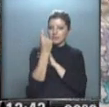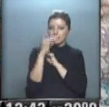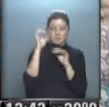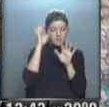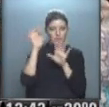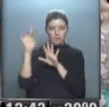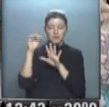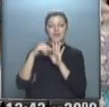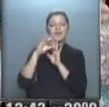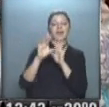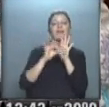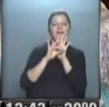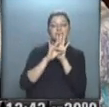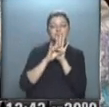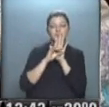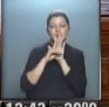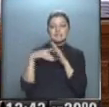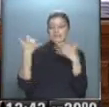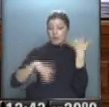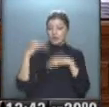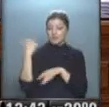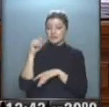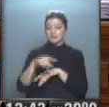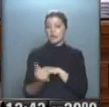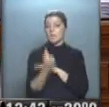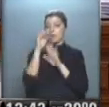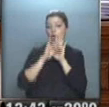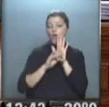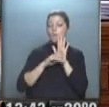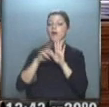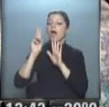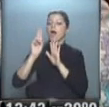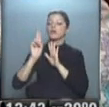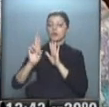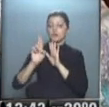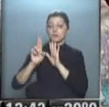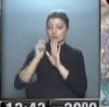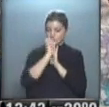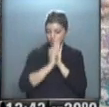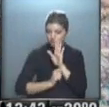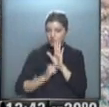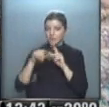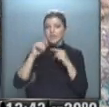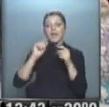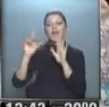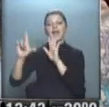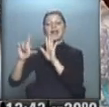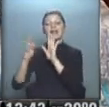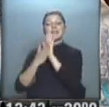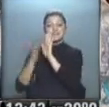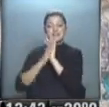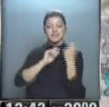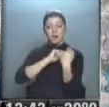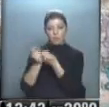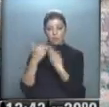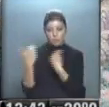el decreto de necesidad y urgencia 1005, que es la primera normativa que autoriza en forma expresa la transferencia de licencias. En el